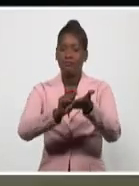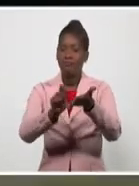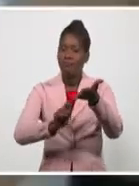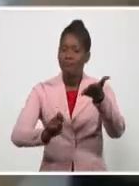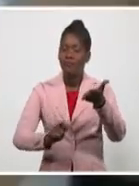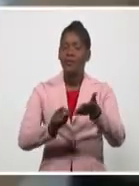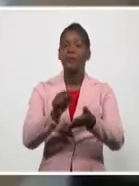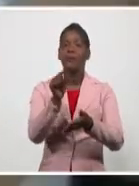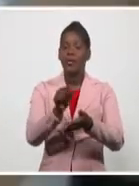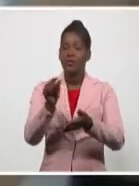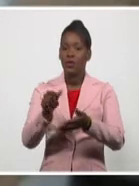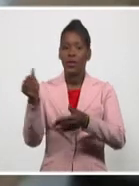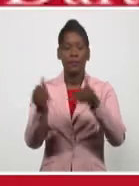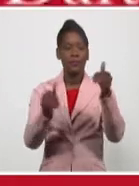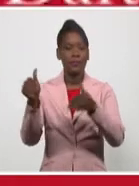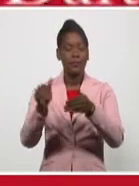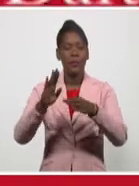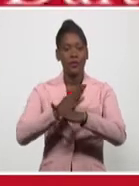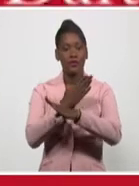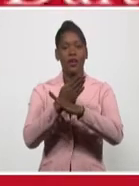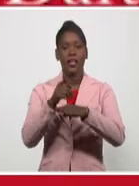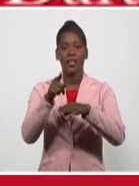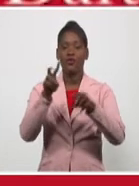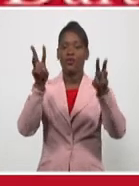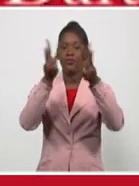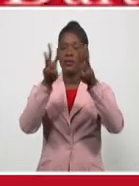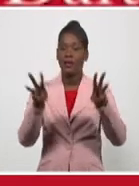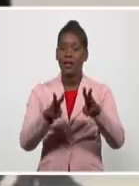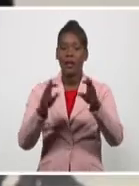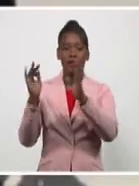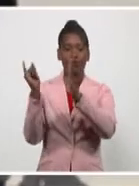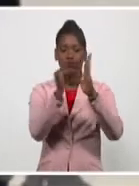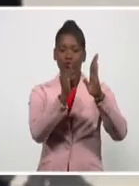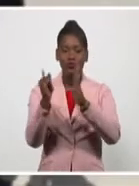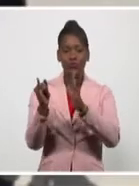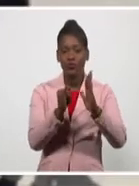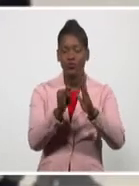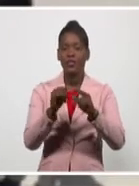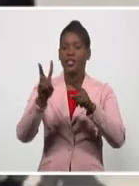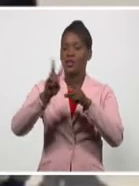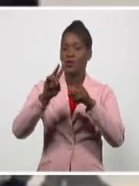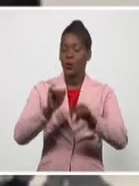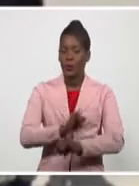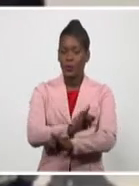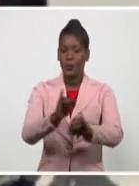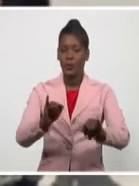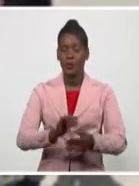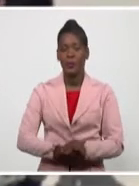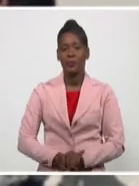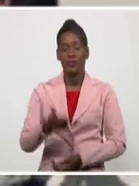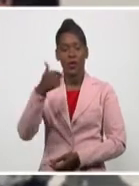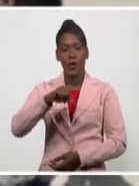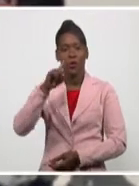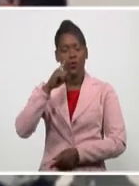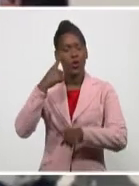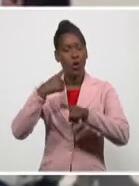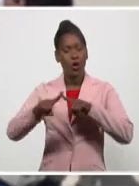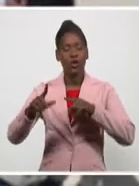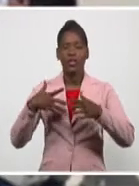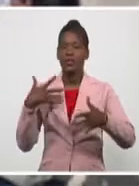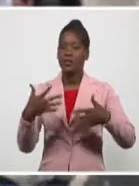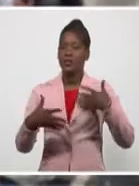generaciones y que fue transmitida por internet y por la televisión cubana. Para junio se realizó un sencillo acto en cumplimiento de las